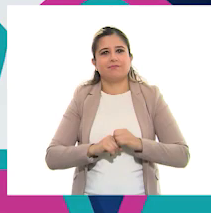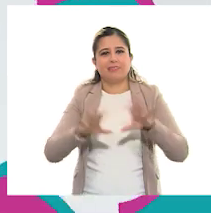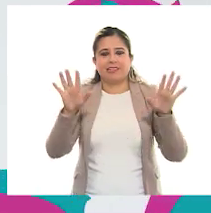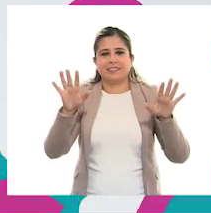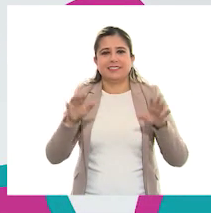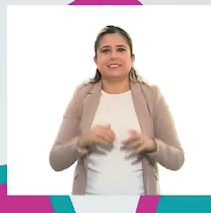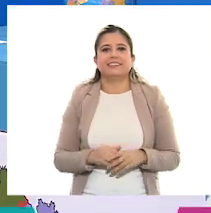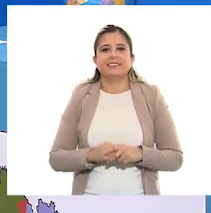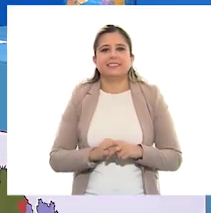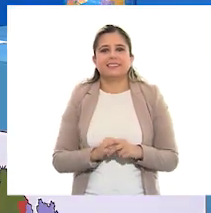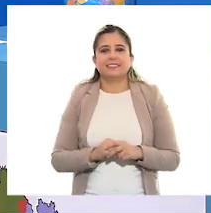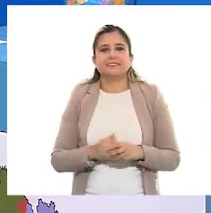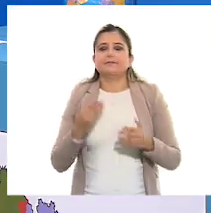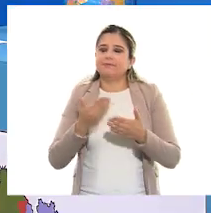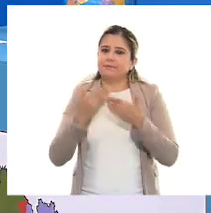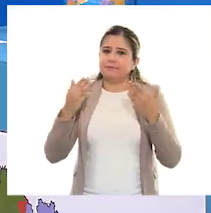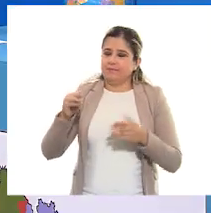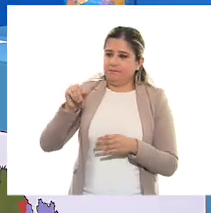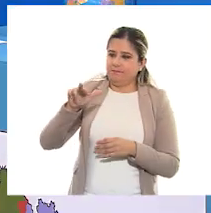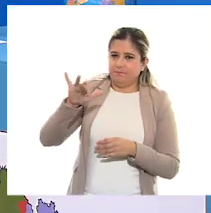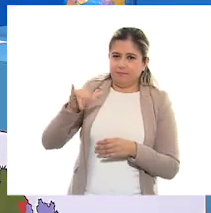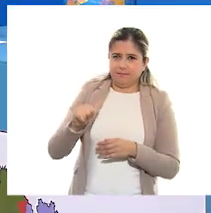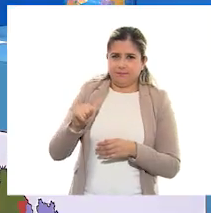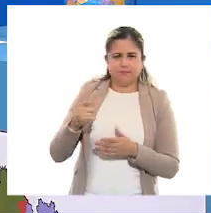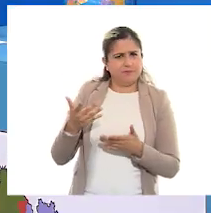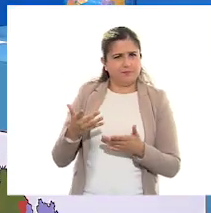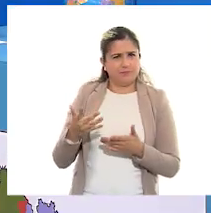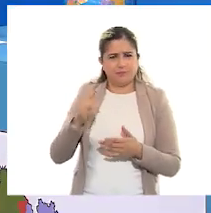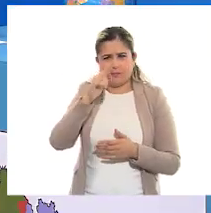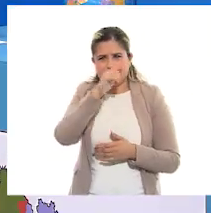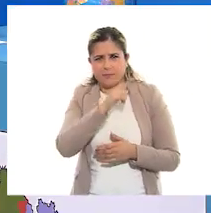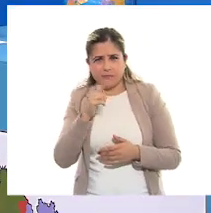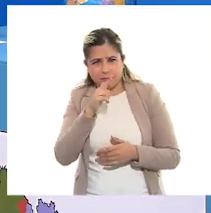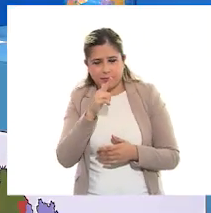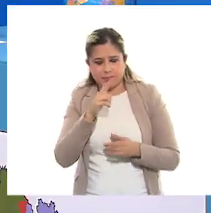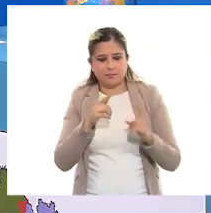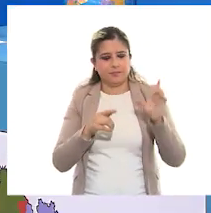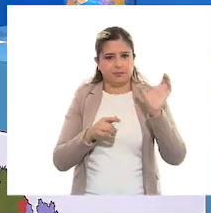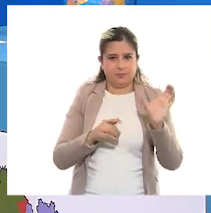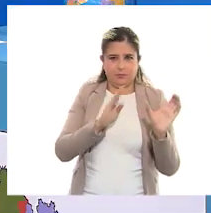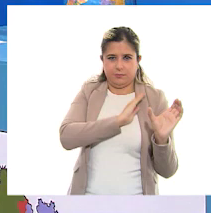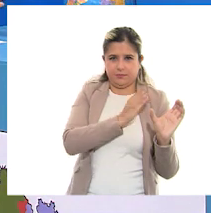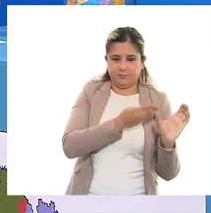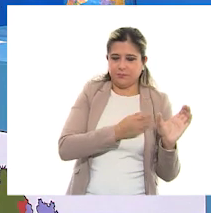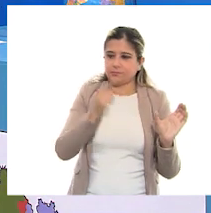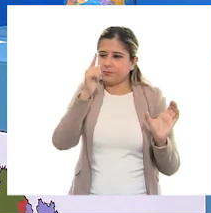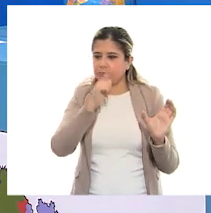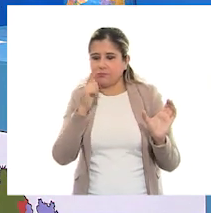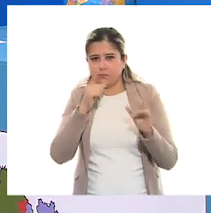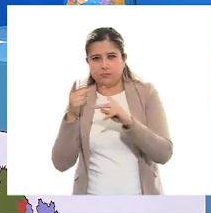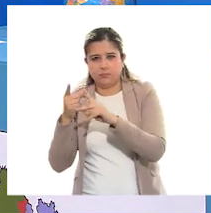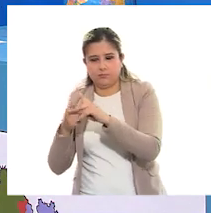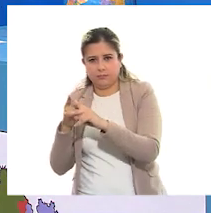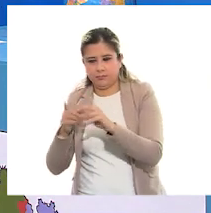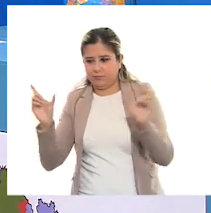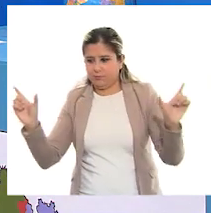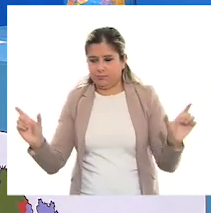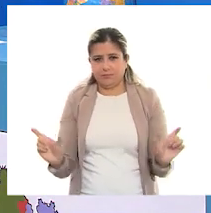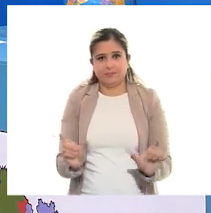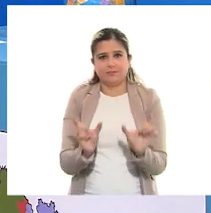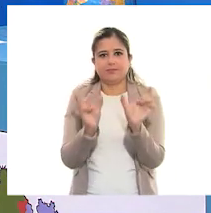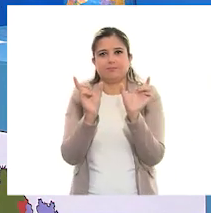medios. Ahora, María, lenguaje y lenguaje de las matemáticas, de acuerdo con el contenido del